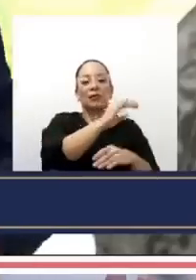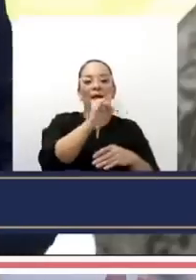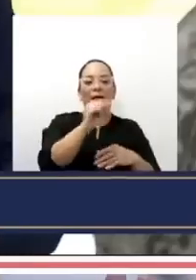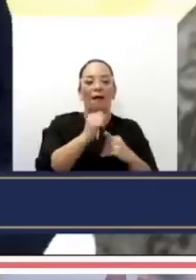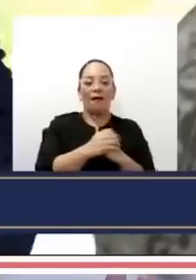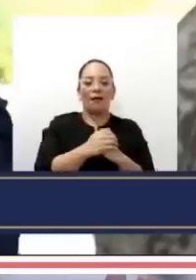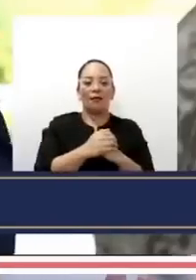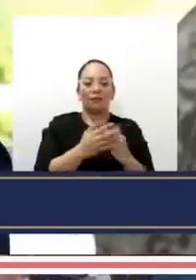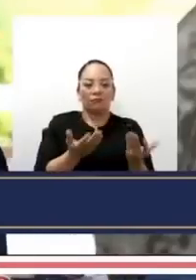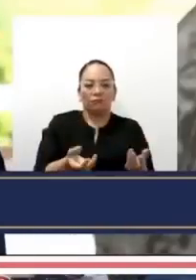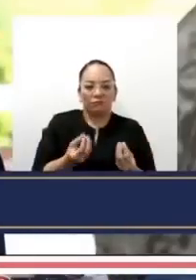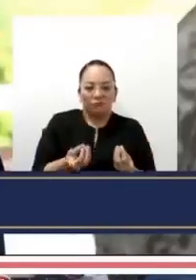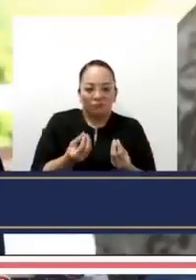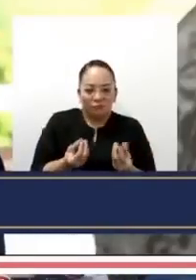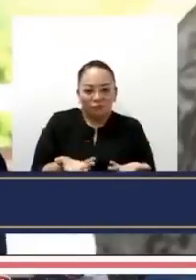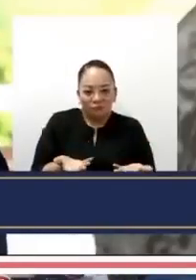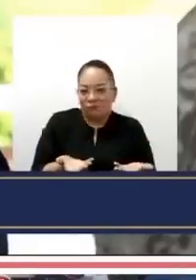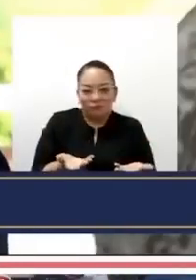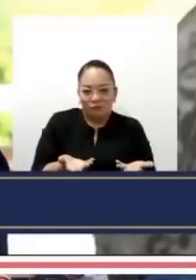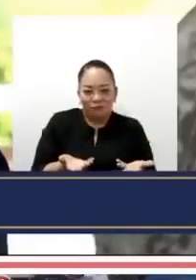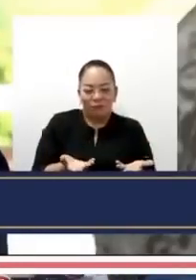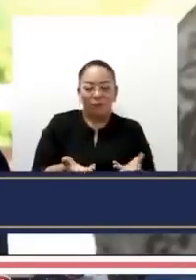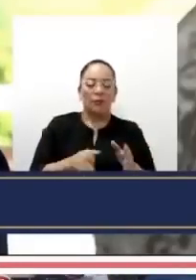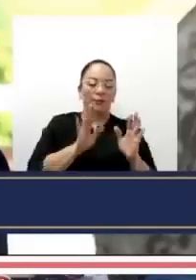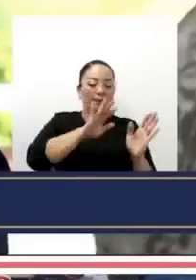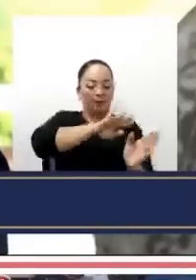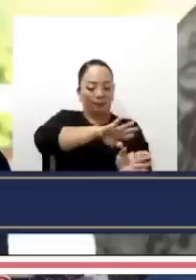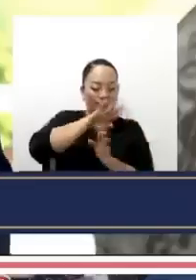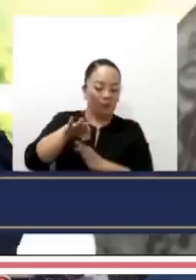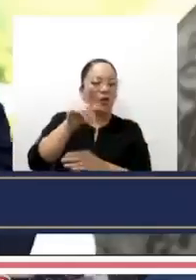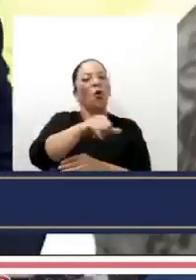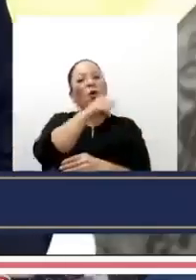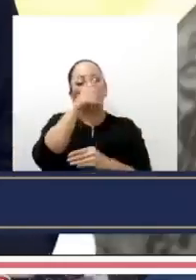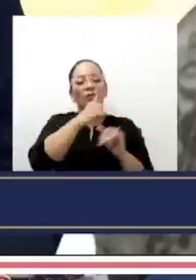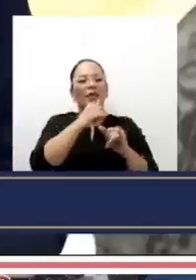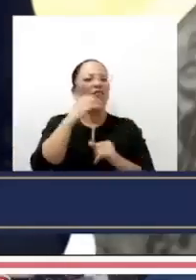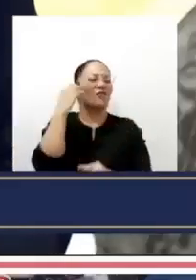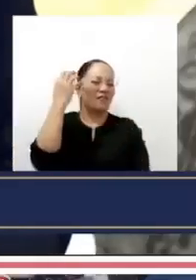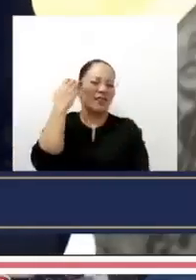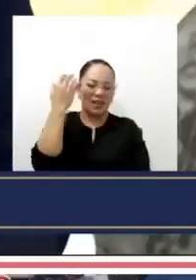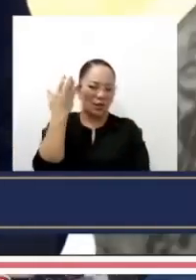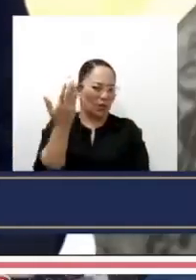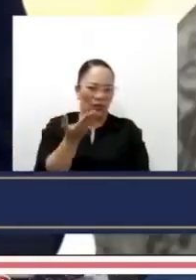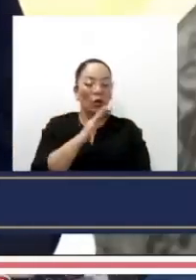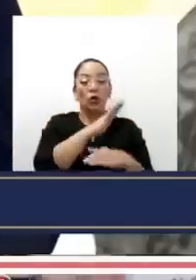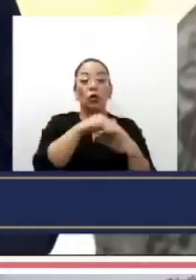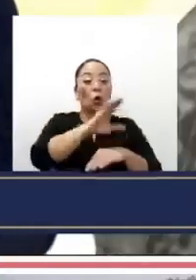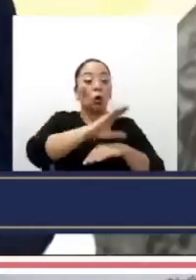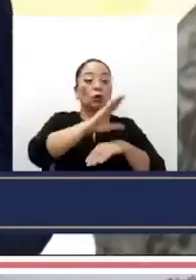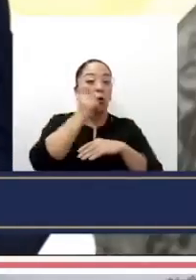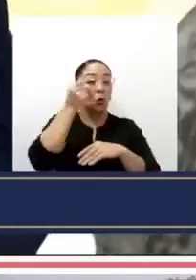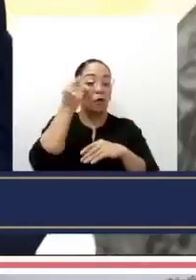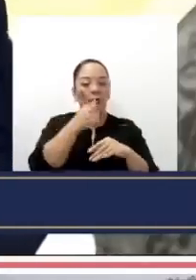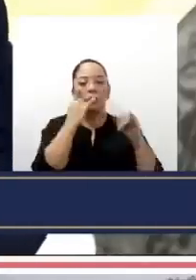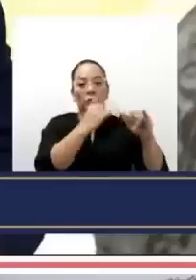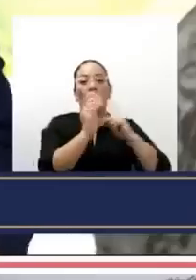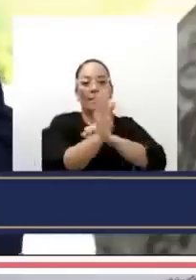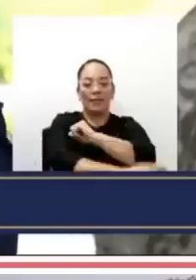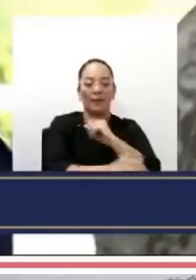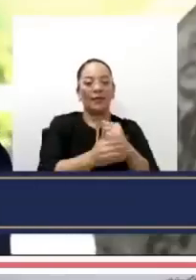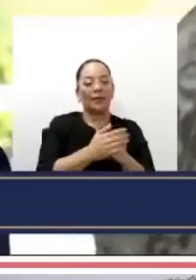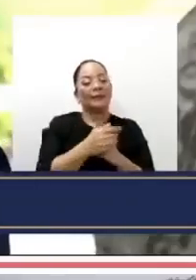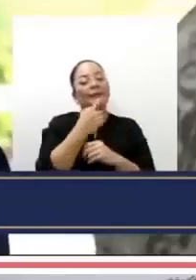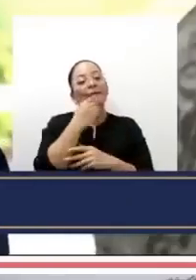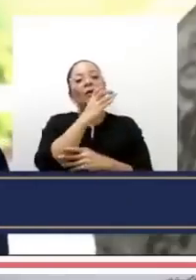Sin palabras. El siguiente es ridículo. Está todo el Consejo de Gobierno denunciado penalmente. Costa